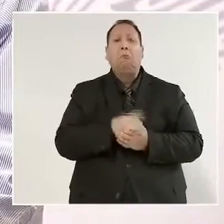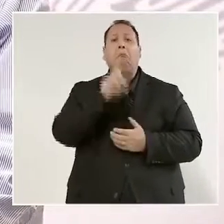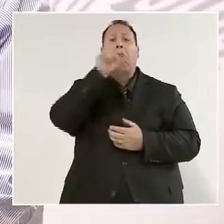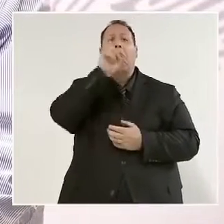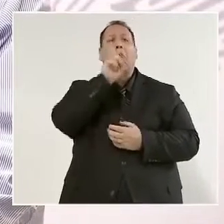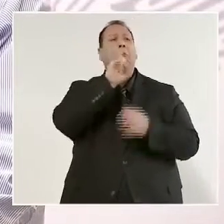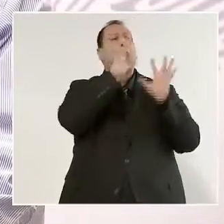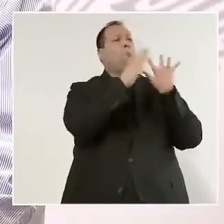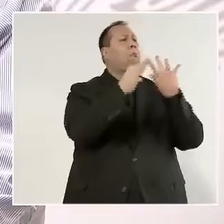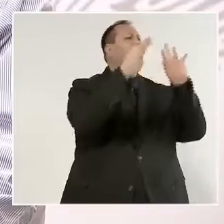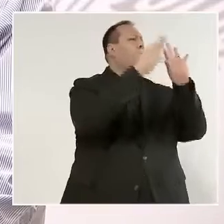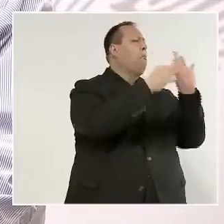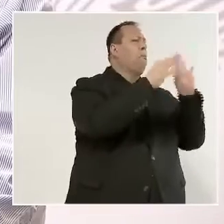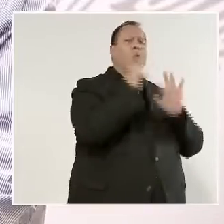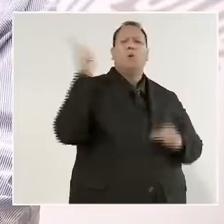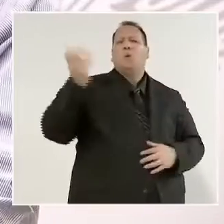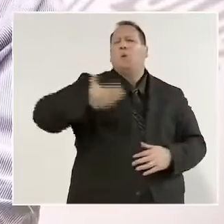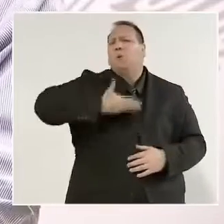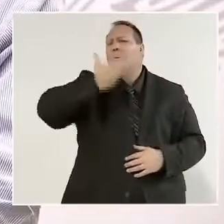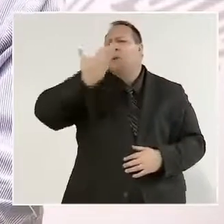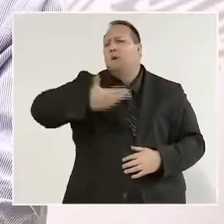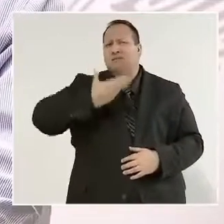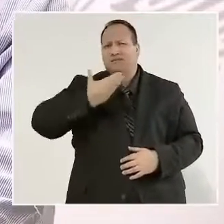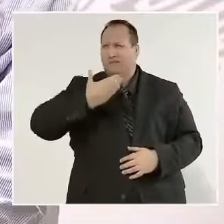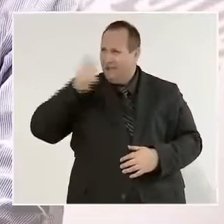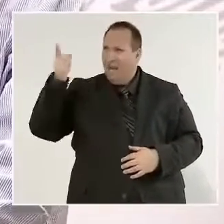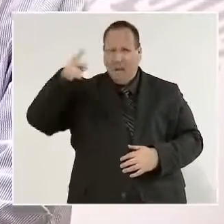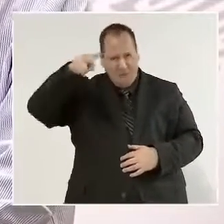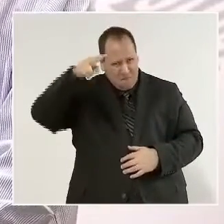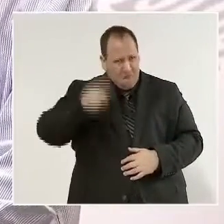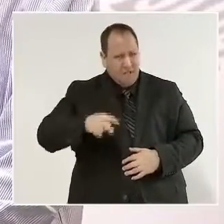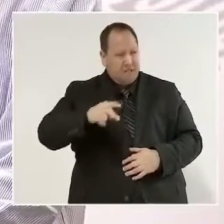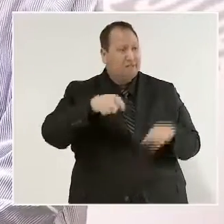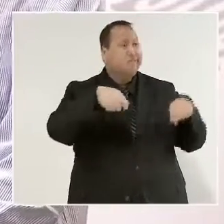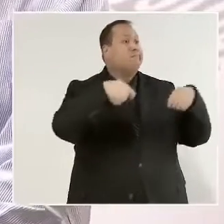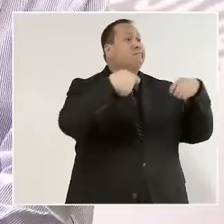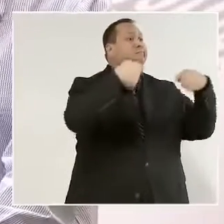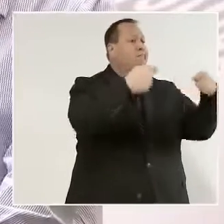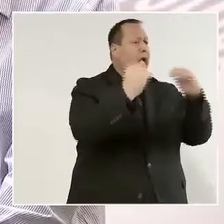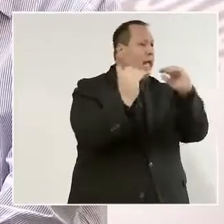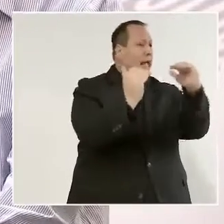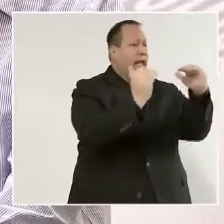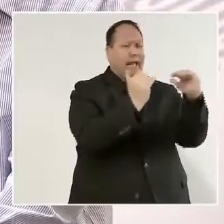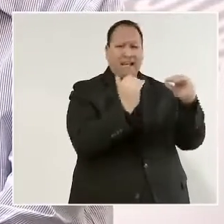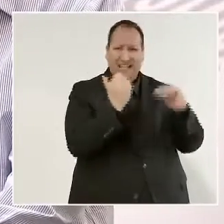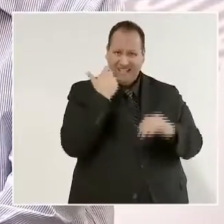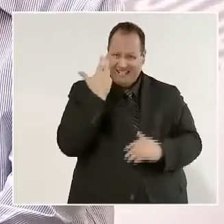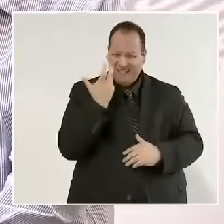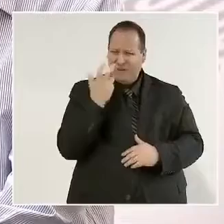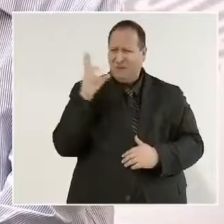mentir, en realidad no quería la democracia,